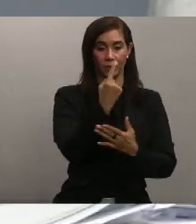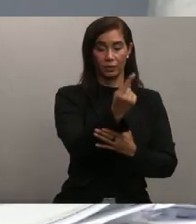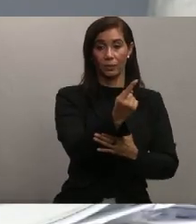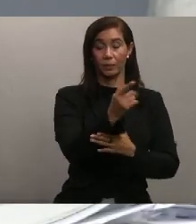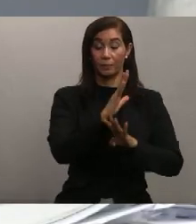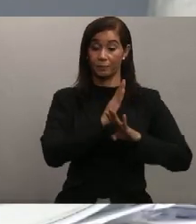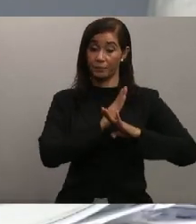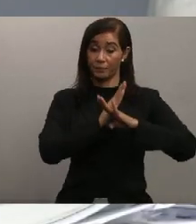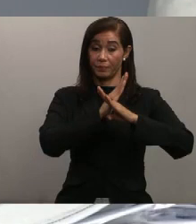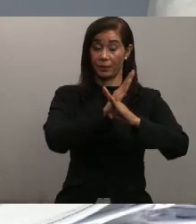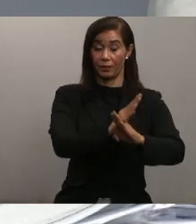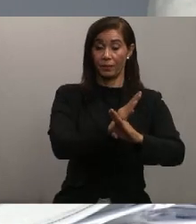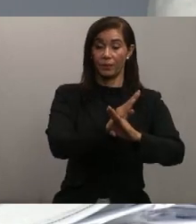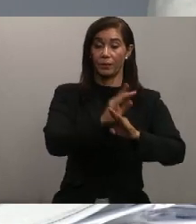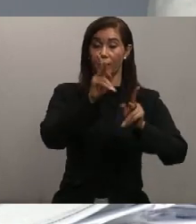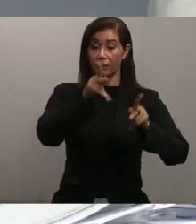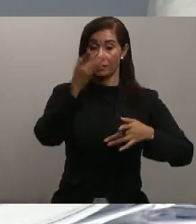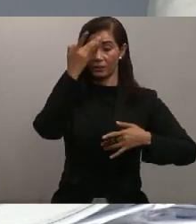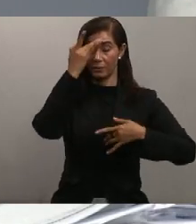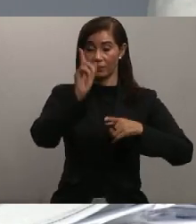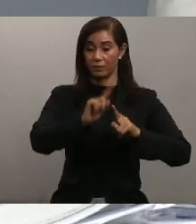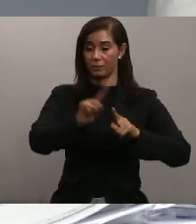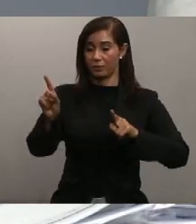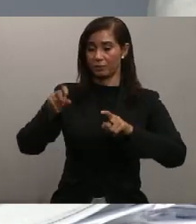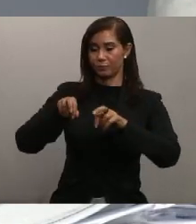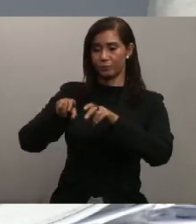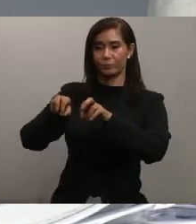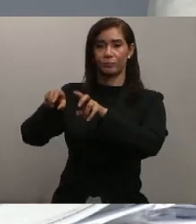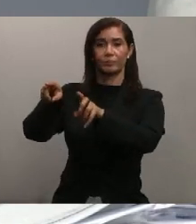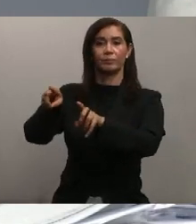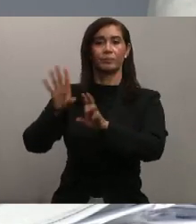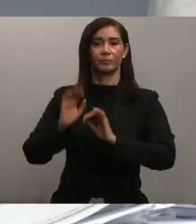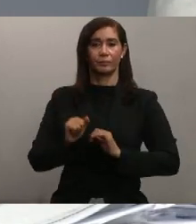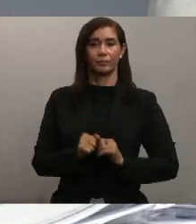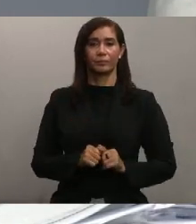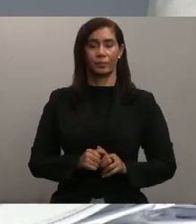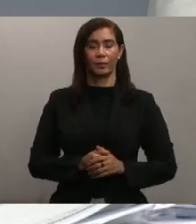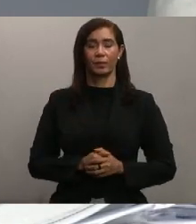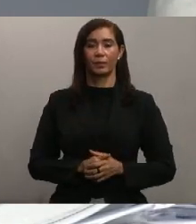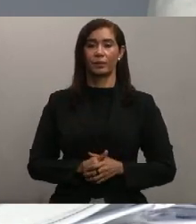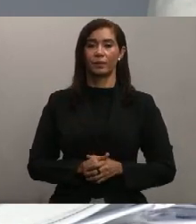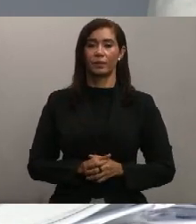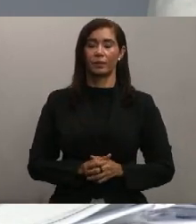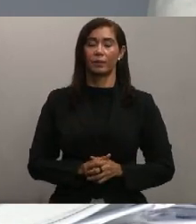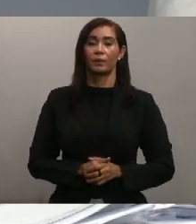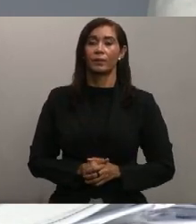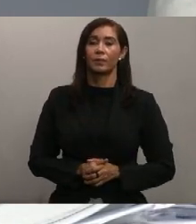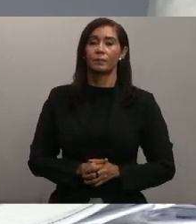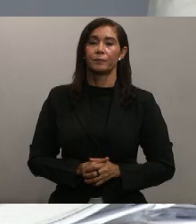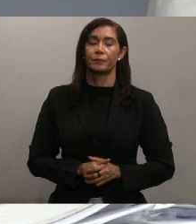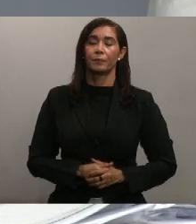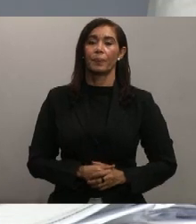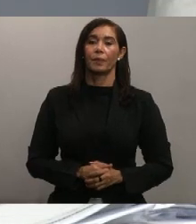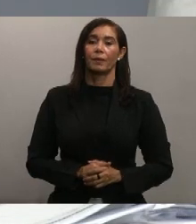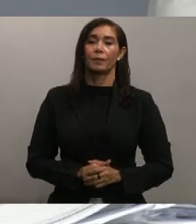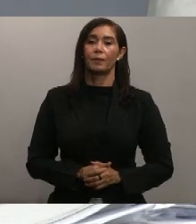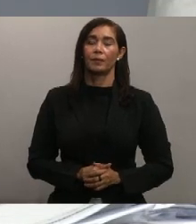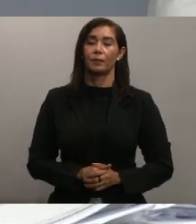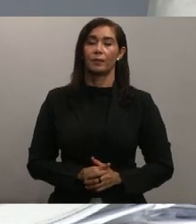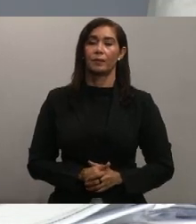esa violación en la que incurran los que tienen reclusión domiciliaria no se vuelva a